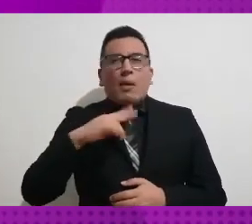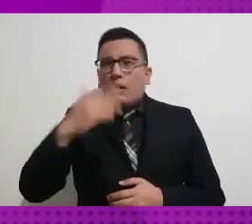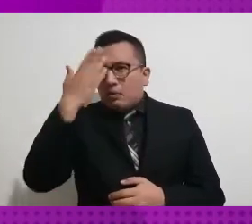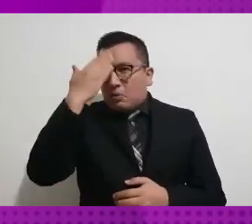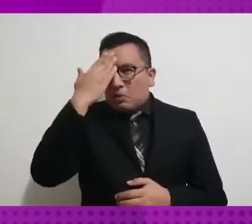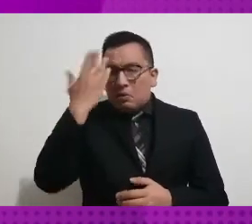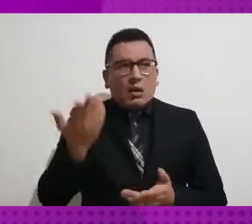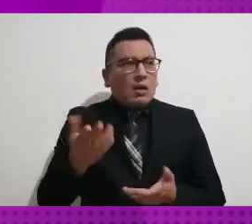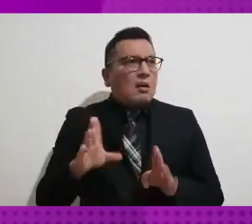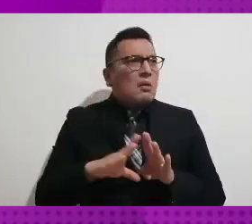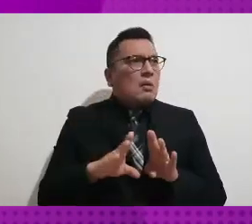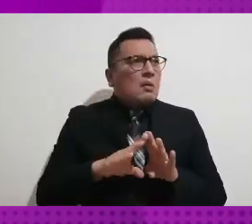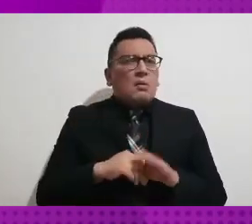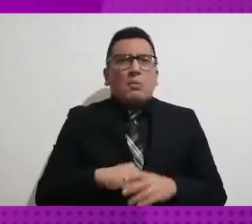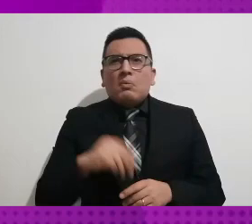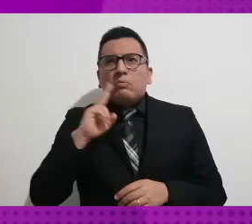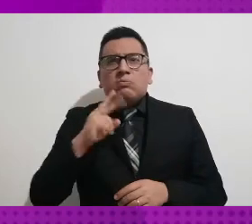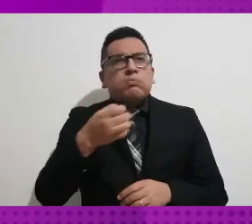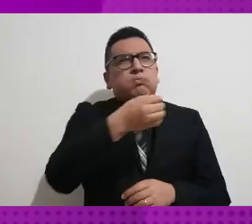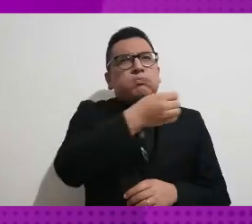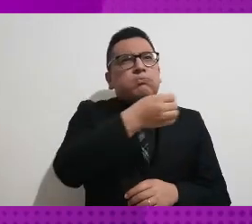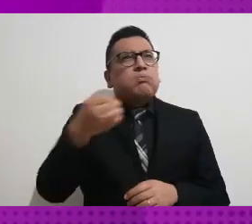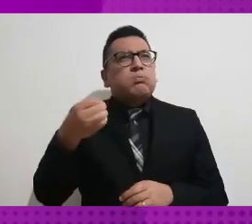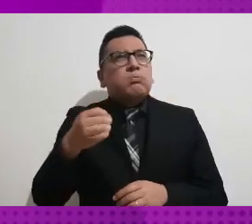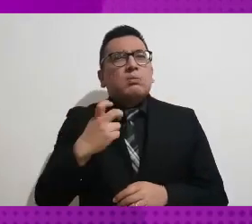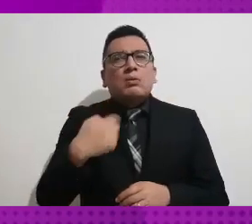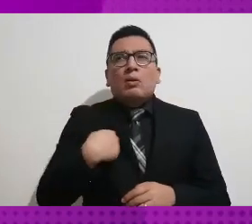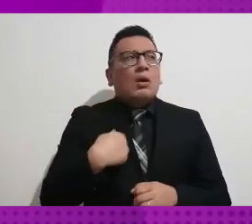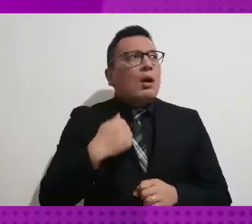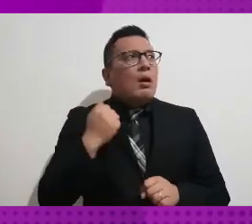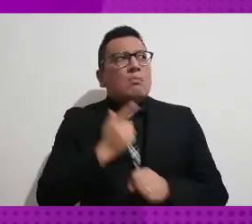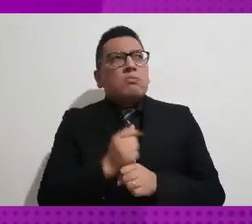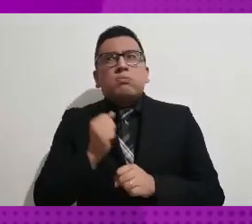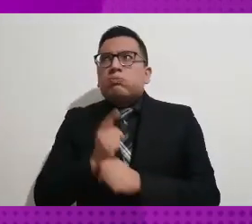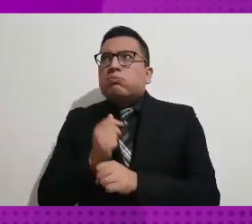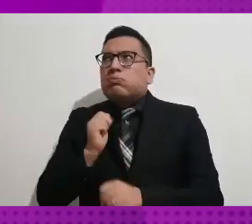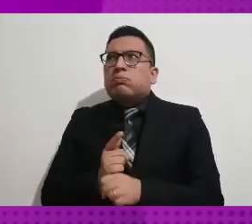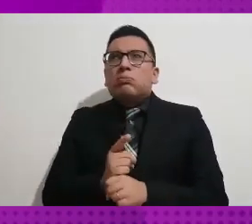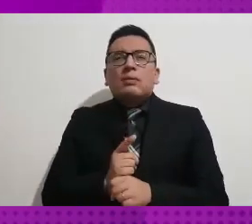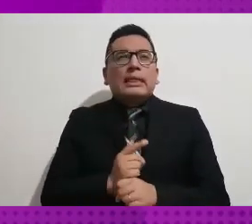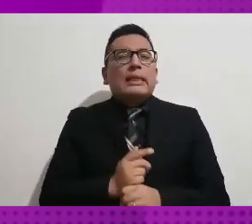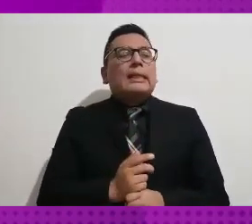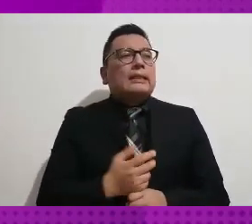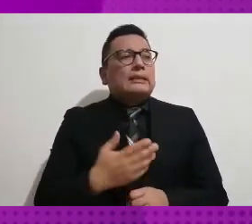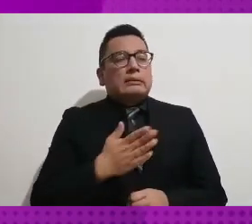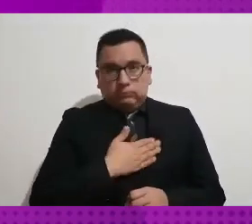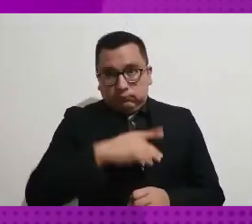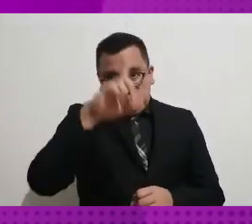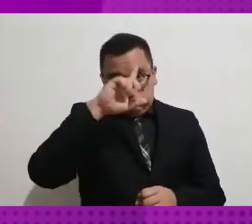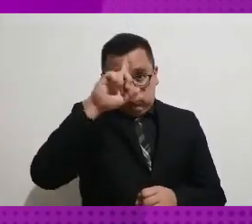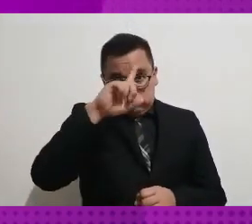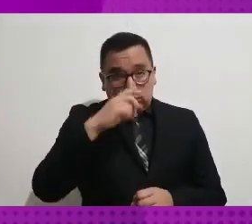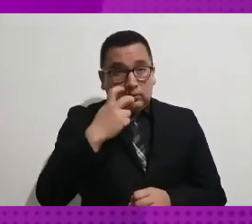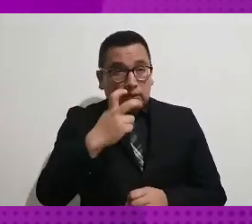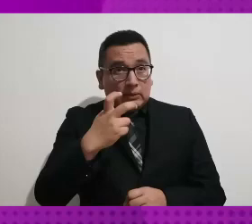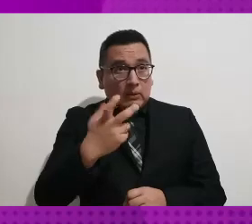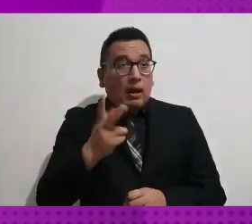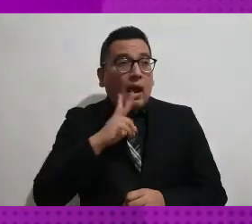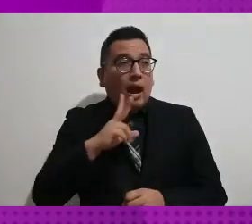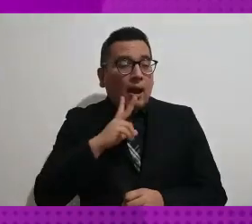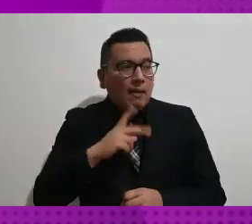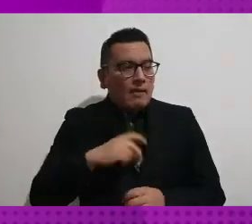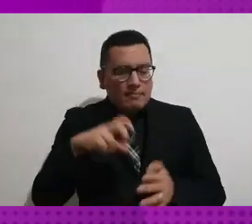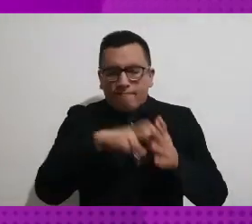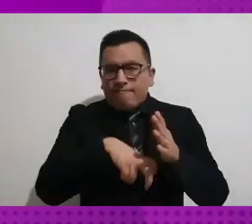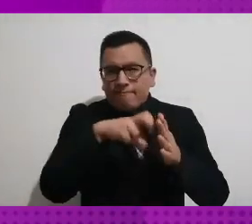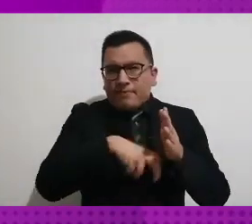dentro, cómo era todo la dinámica, y cuando yo me iba dando cuenta de los programas, daba yo las sugerencias de esas adaptaciones que se